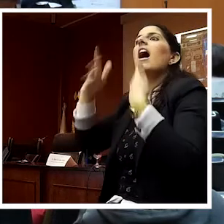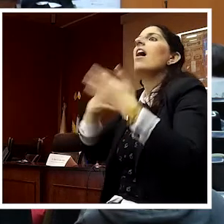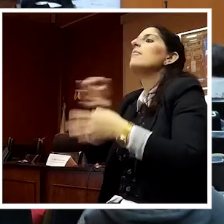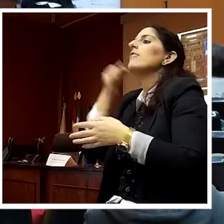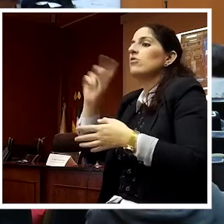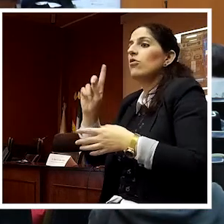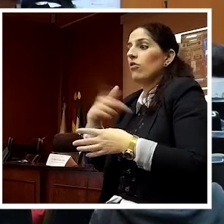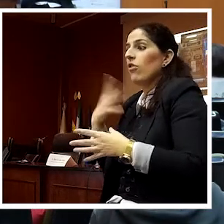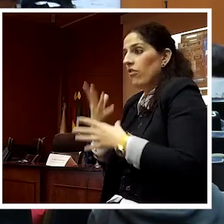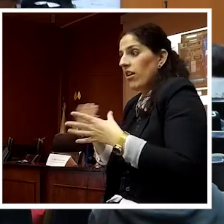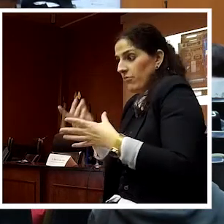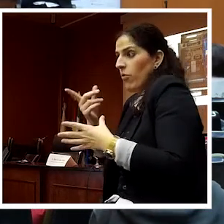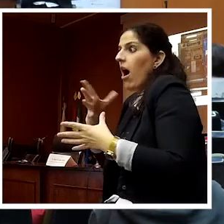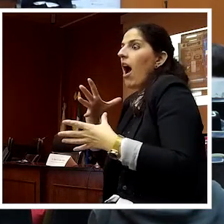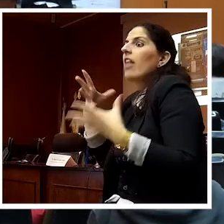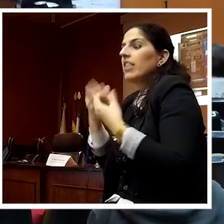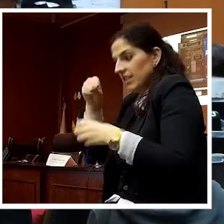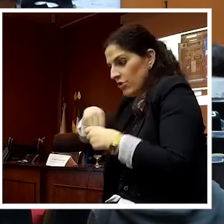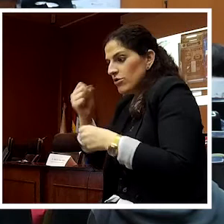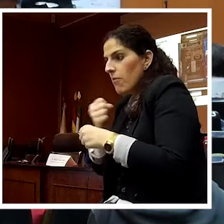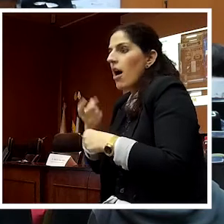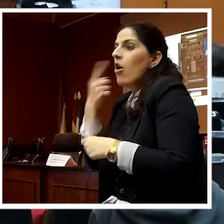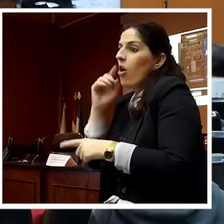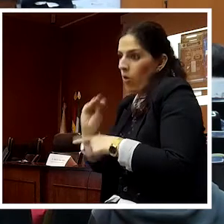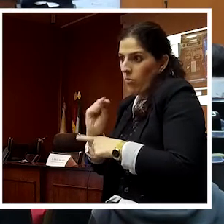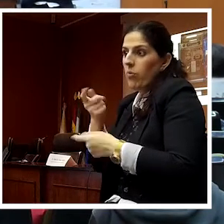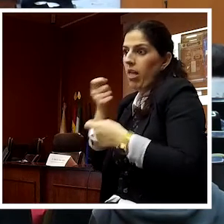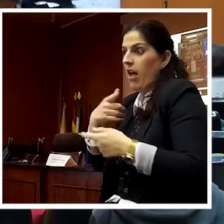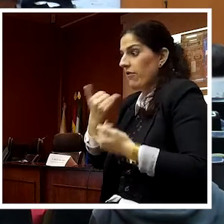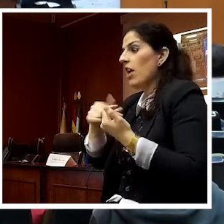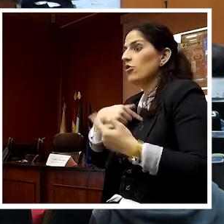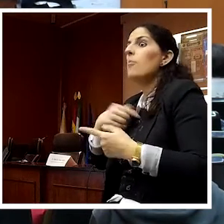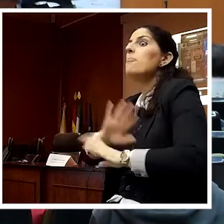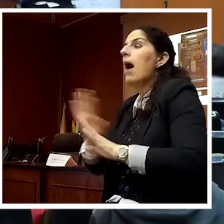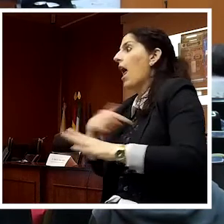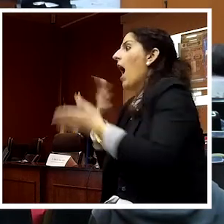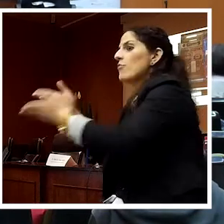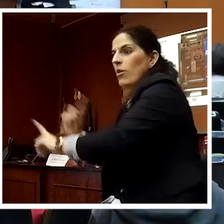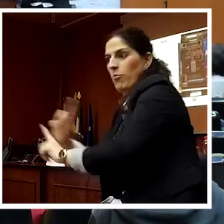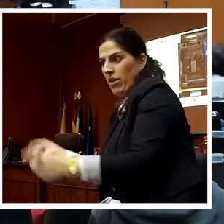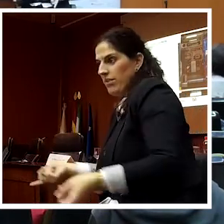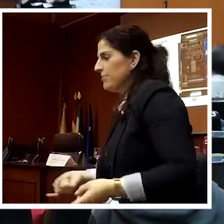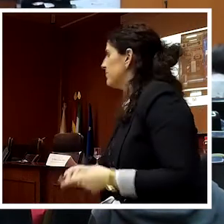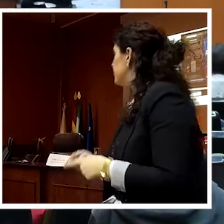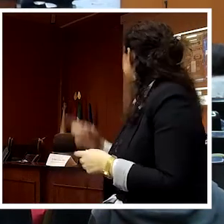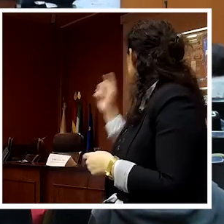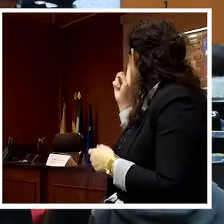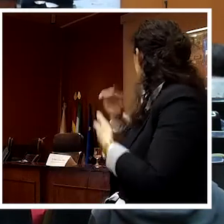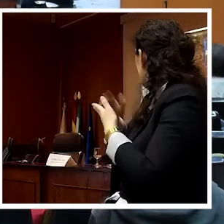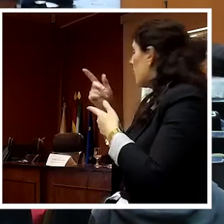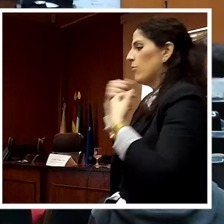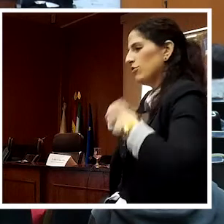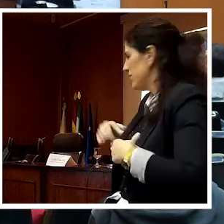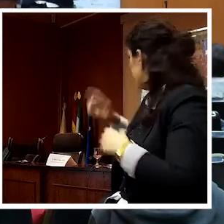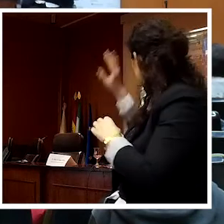los accidentes laborales no son tan raros y hay que tener un poquito de cuidado. Entonces, aquí tienes el monitor, estas son las mochilas que os hablo, aquí tenemos el oxígeno,